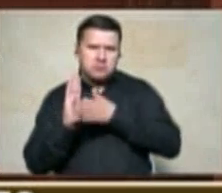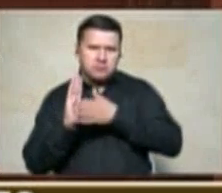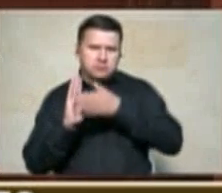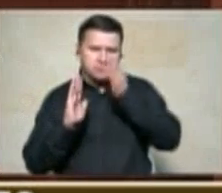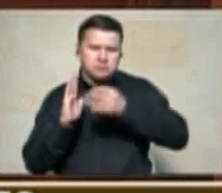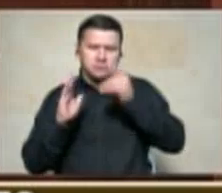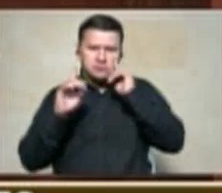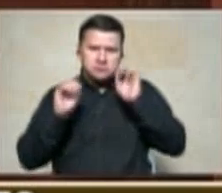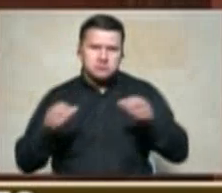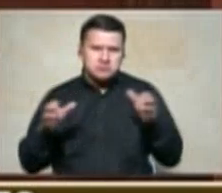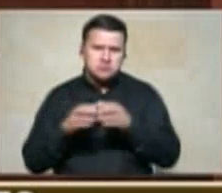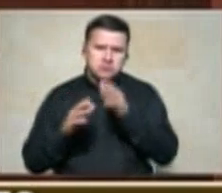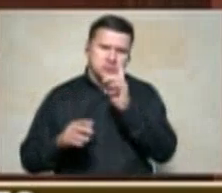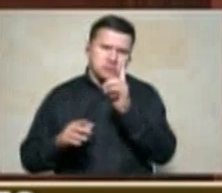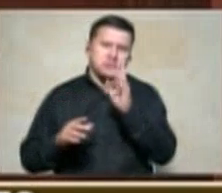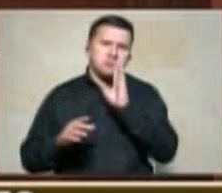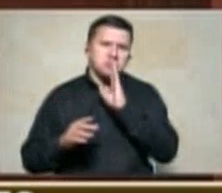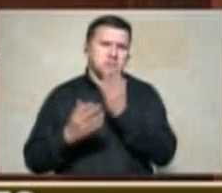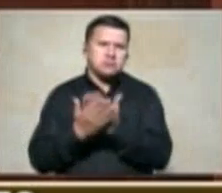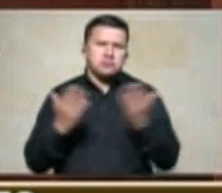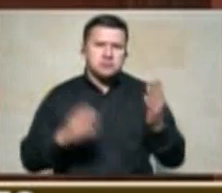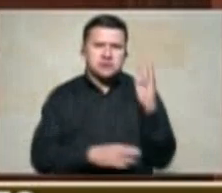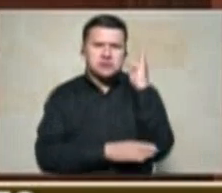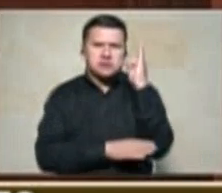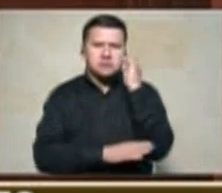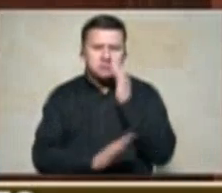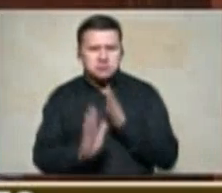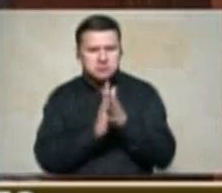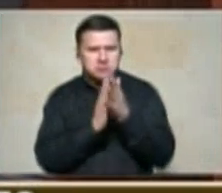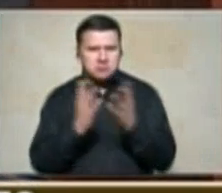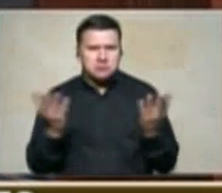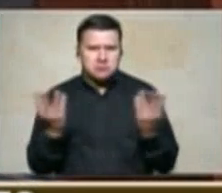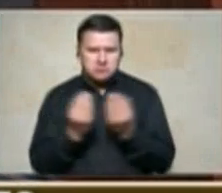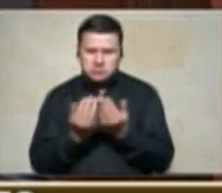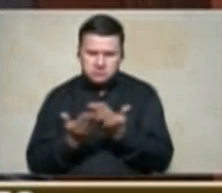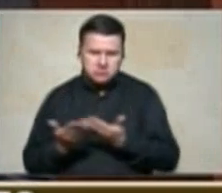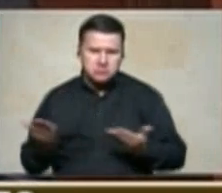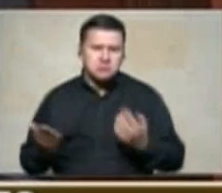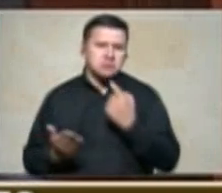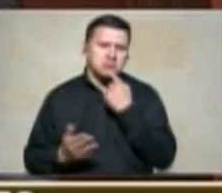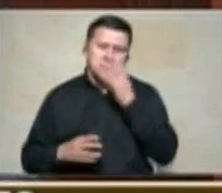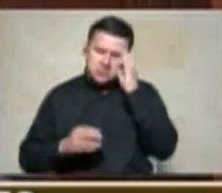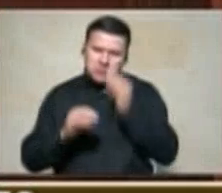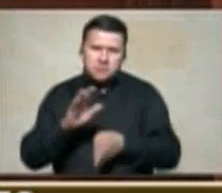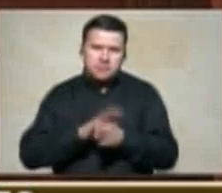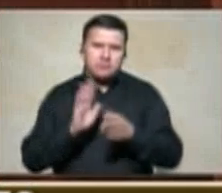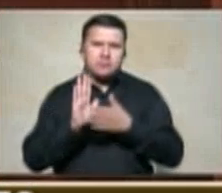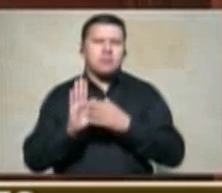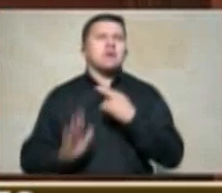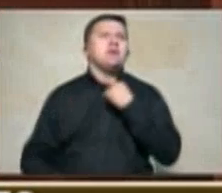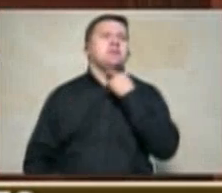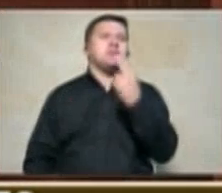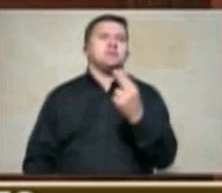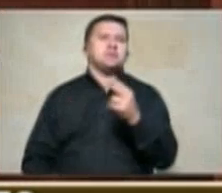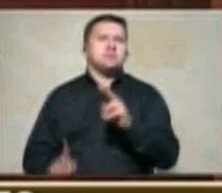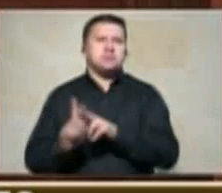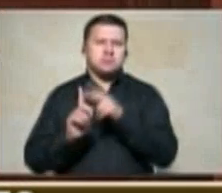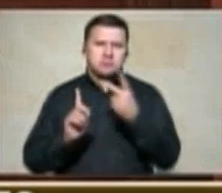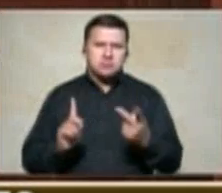bien probada, no con uno, sino con muchos testimonios, incluyendo el que viene a continuación, la voz de los